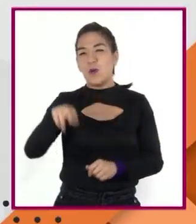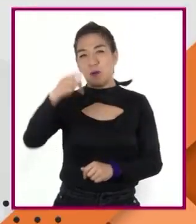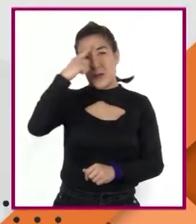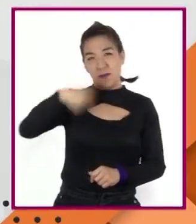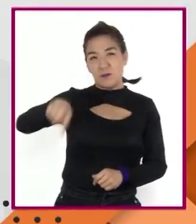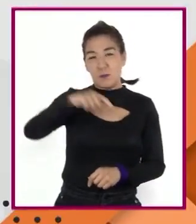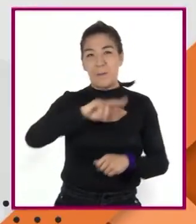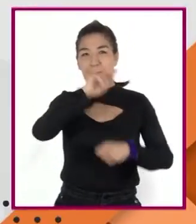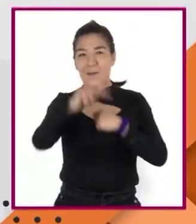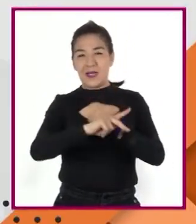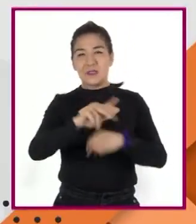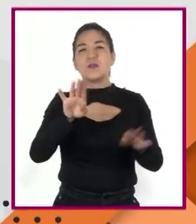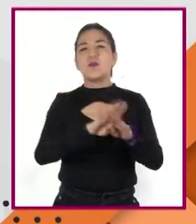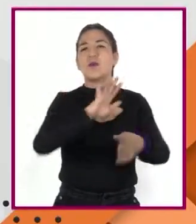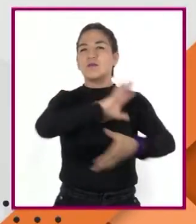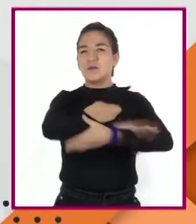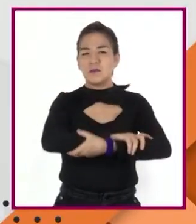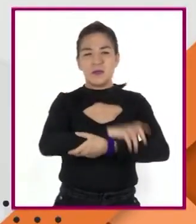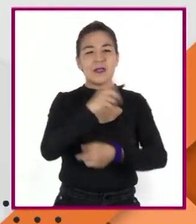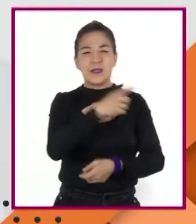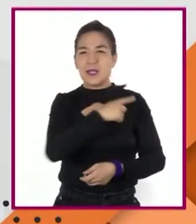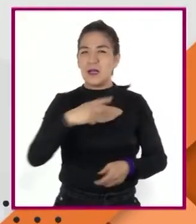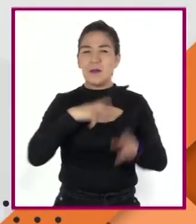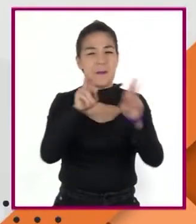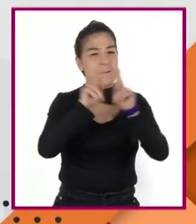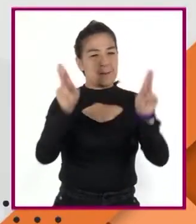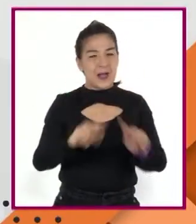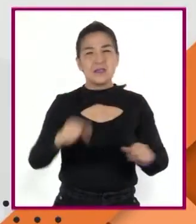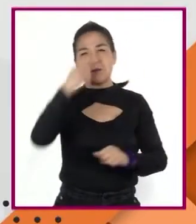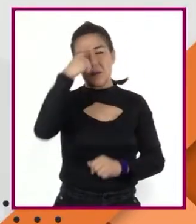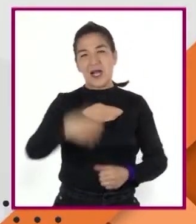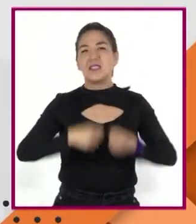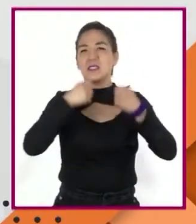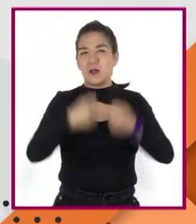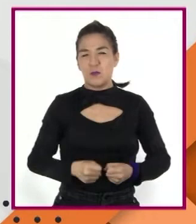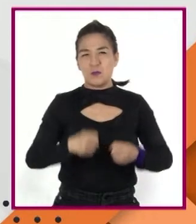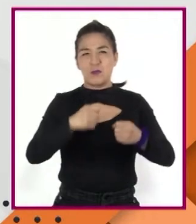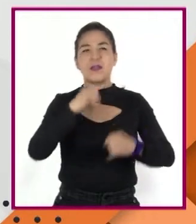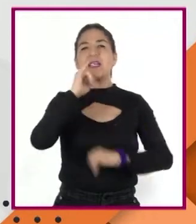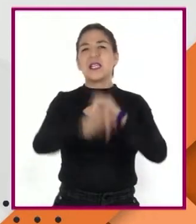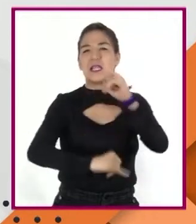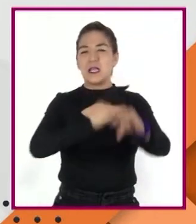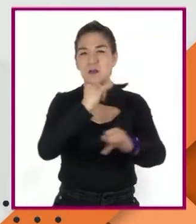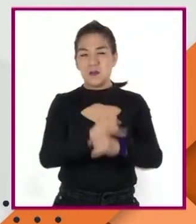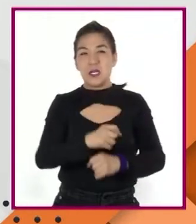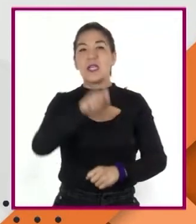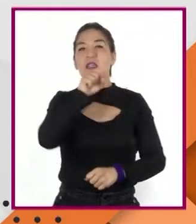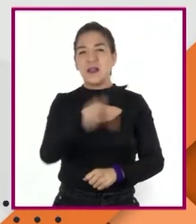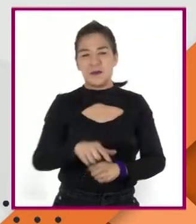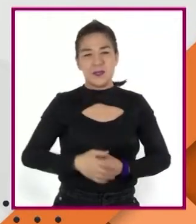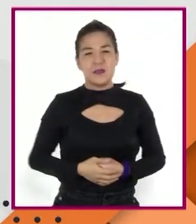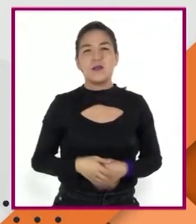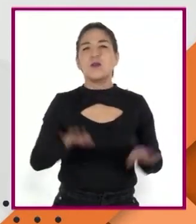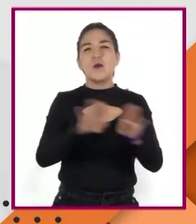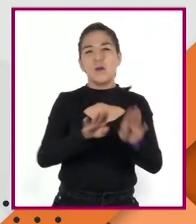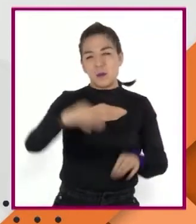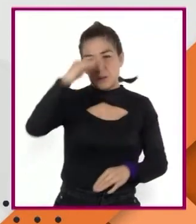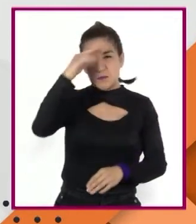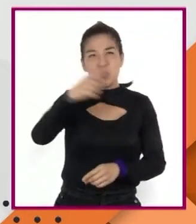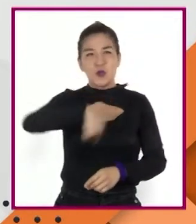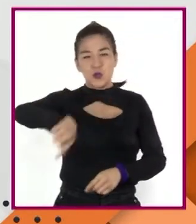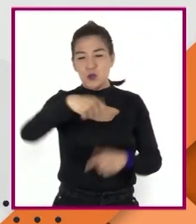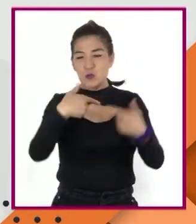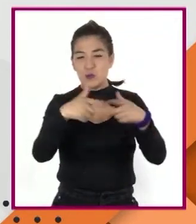propósitos: 1. Mantener la paz y la seguridad internacionales y, como tal, tomar medidas